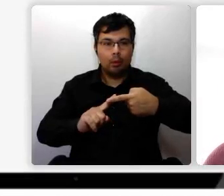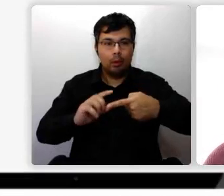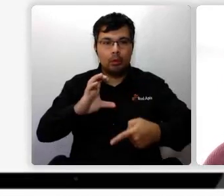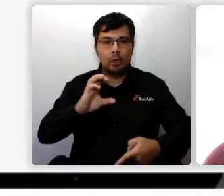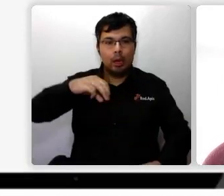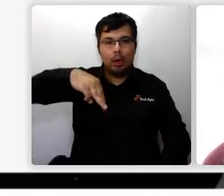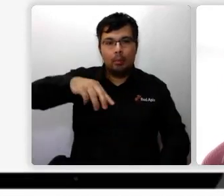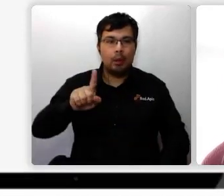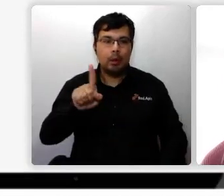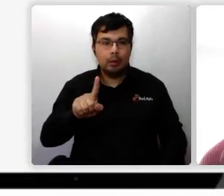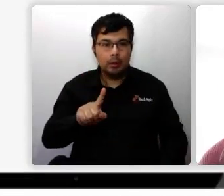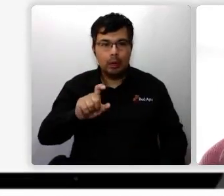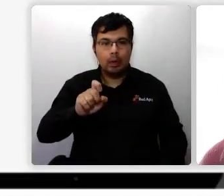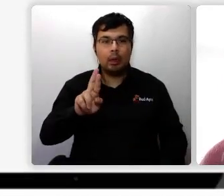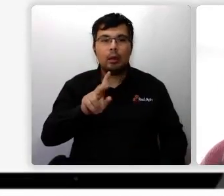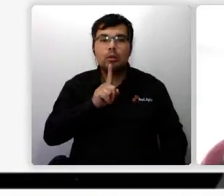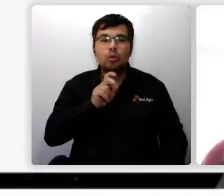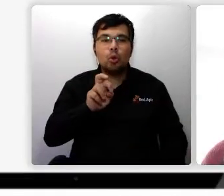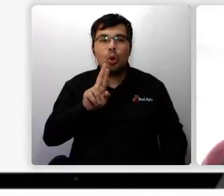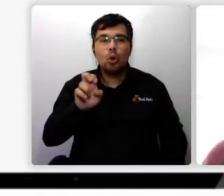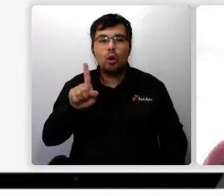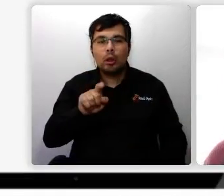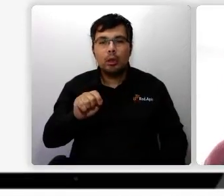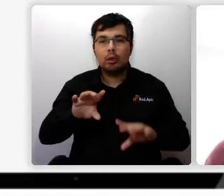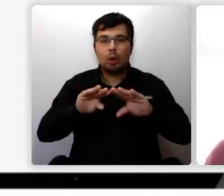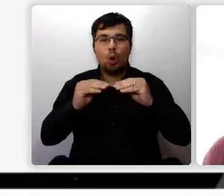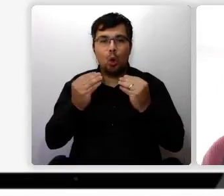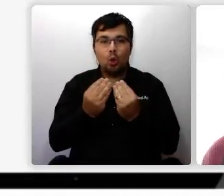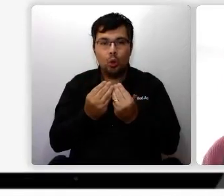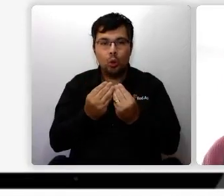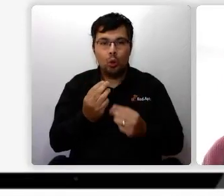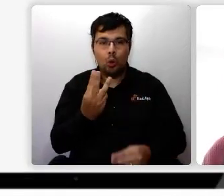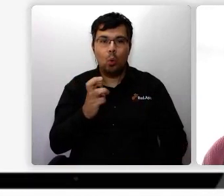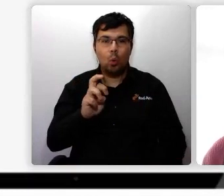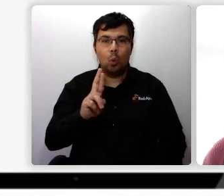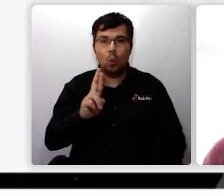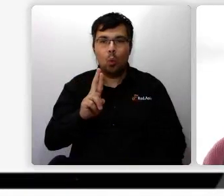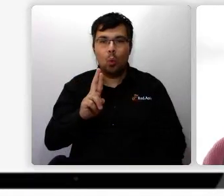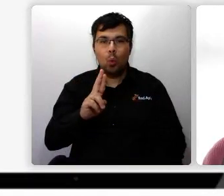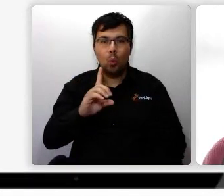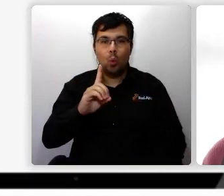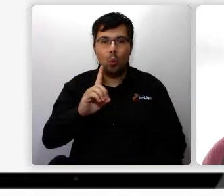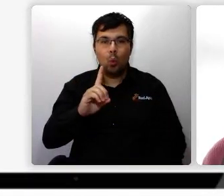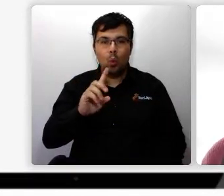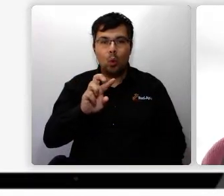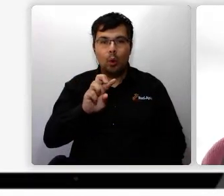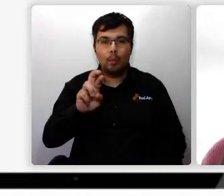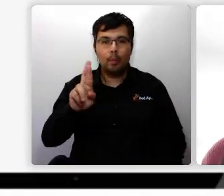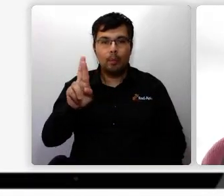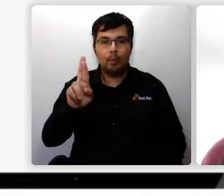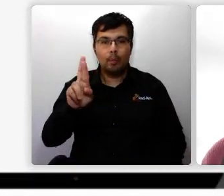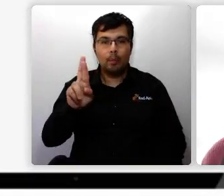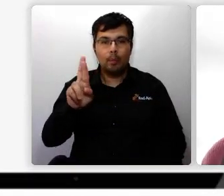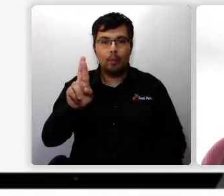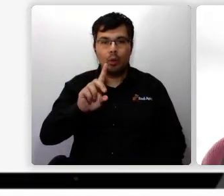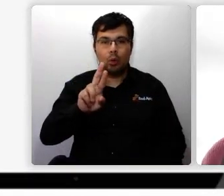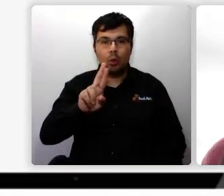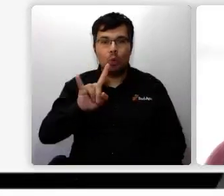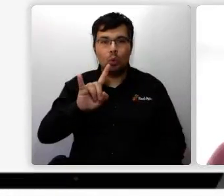Drupal, Joomla. En el caso de los sistemas de gestión de clientes, de CRM, está, les comenté